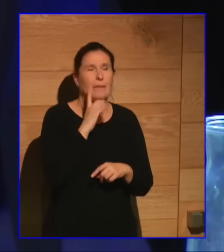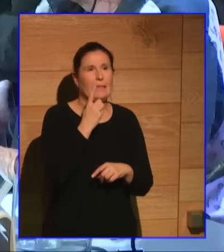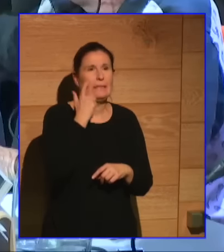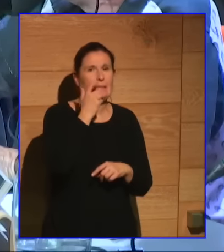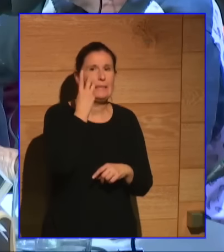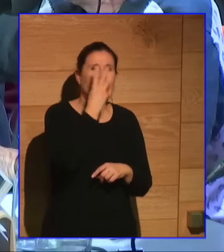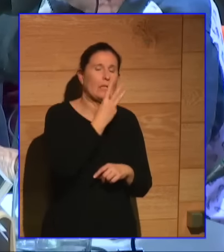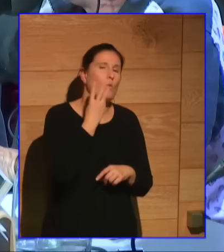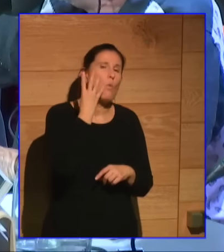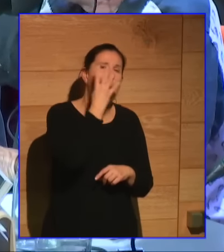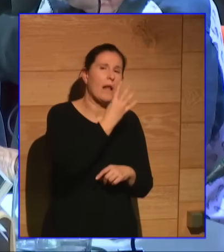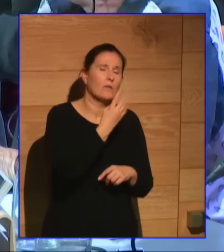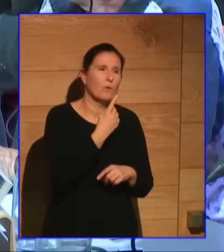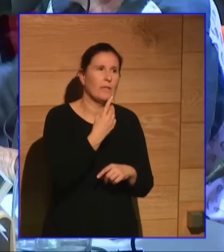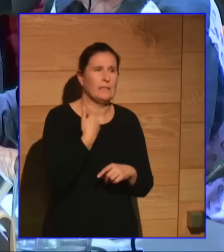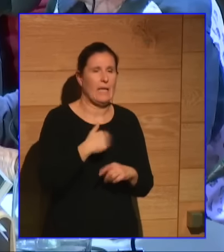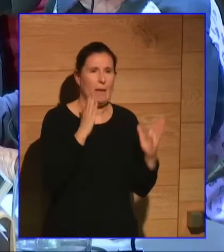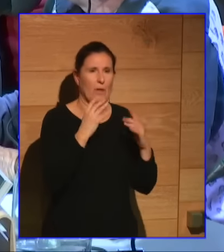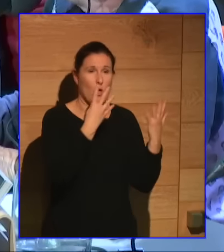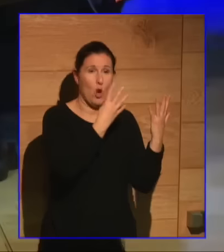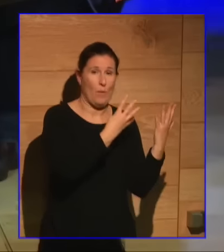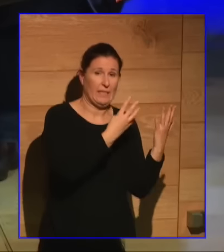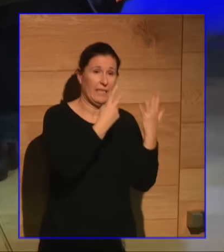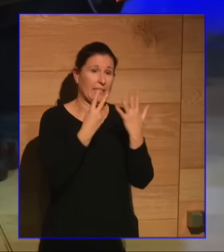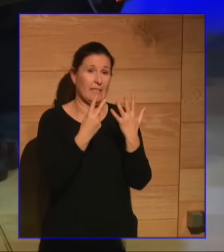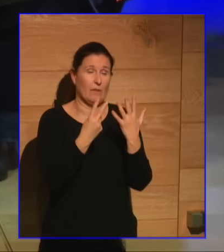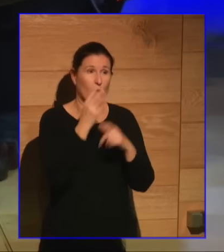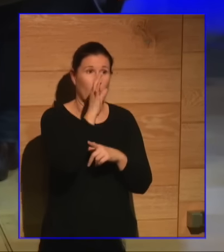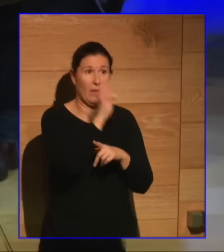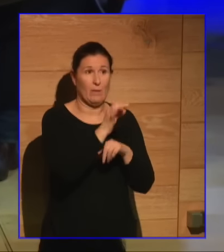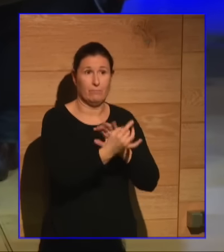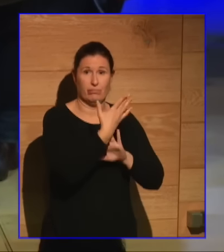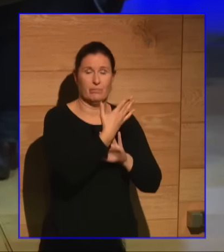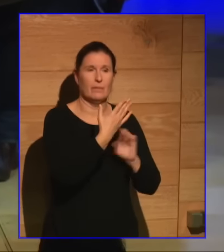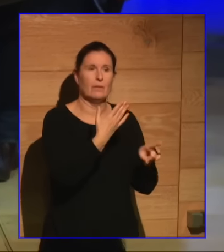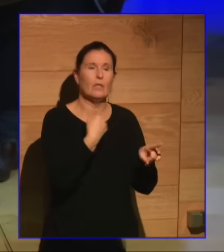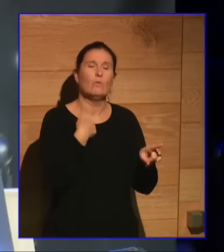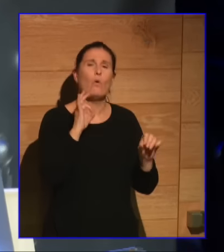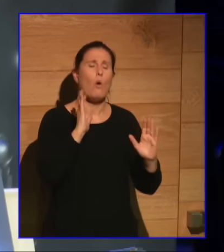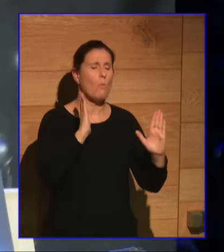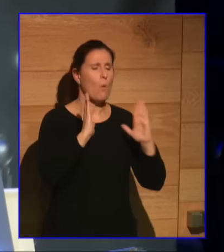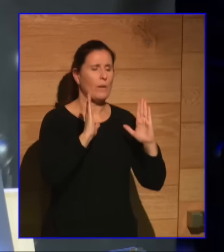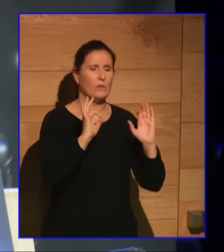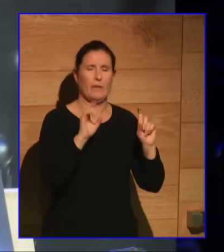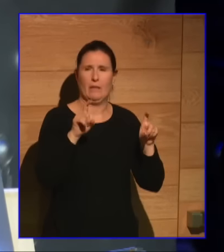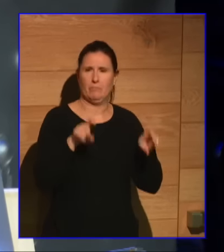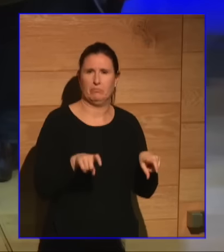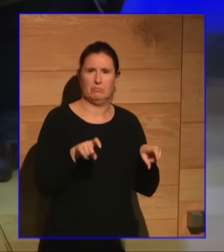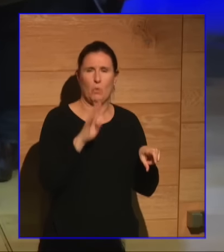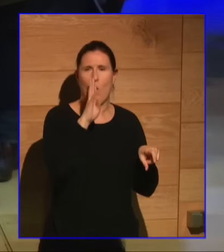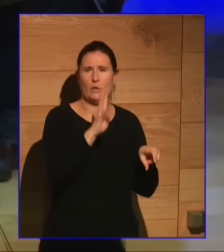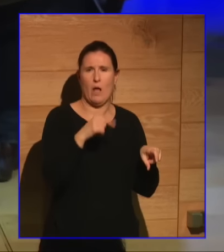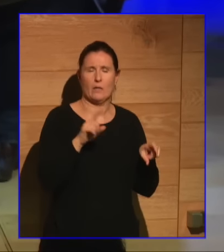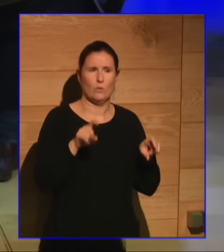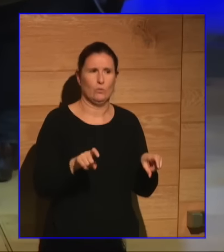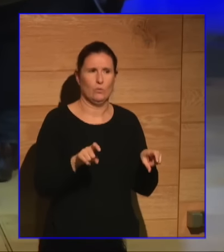3 años o casi 4, porque estamos en el 97 cuando sale esta peli. Sí, se tomó un pequeño periodo sabático. Eso es, 4 años. Raro en su carrera. En el que